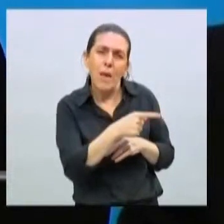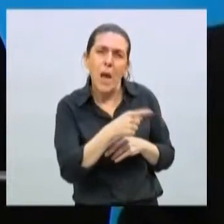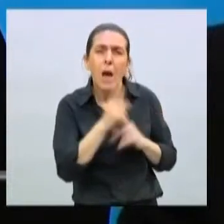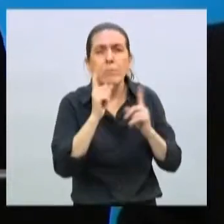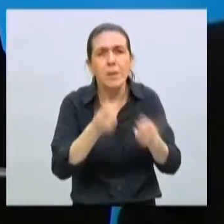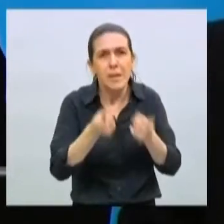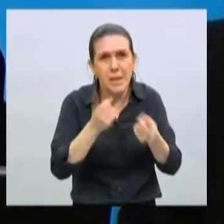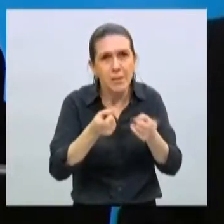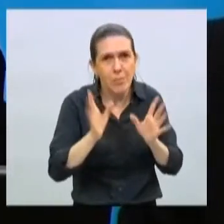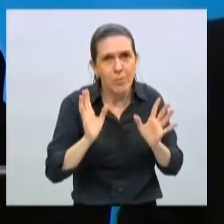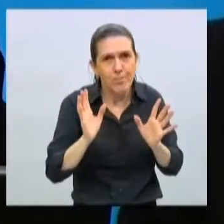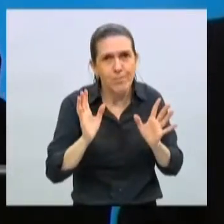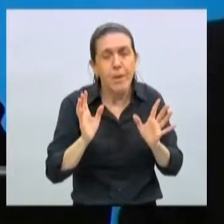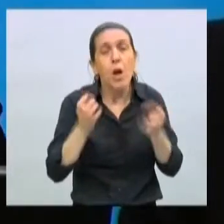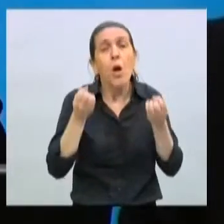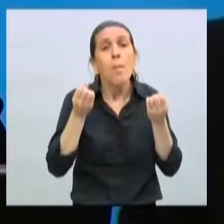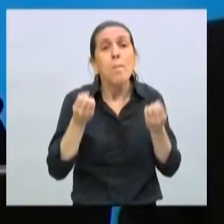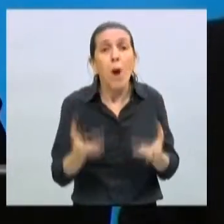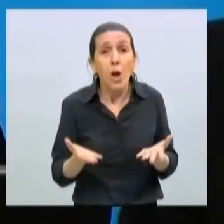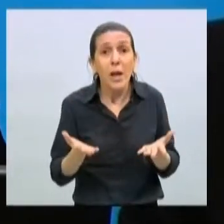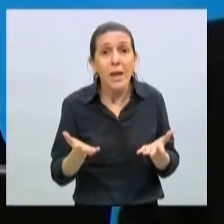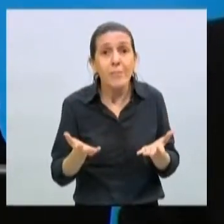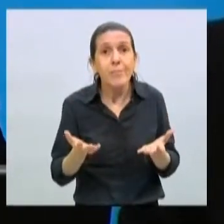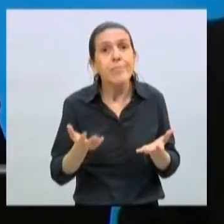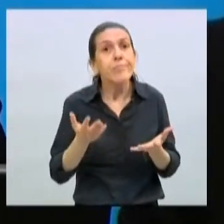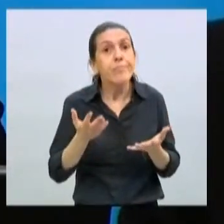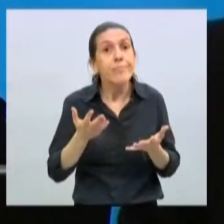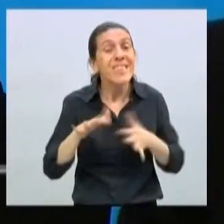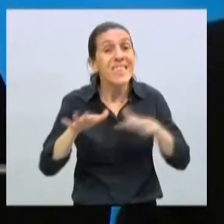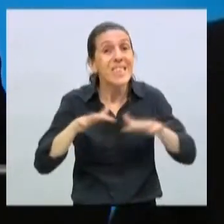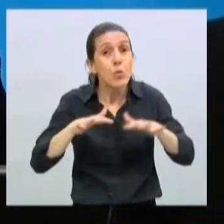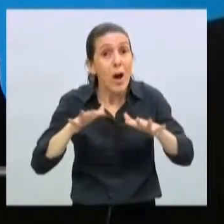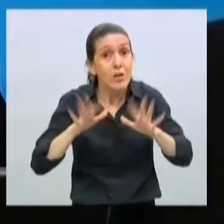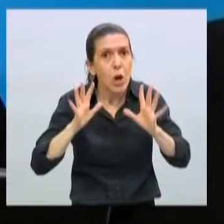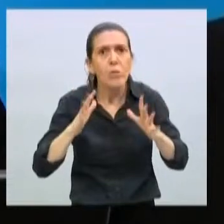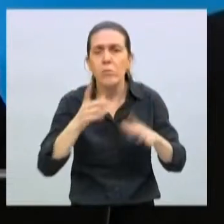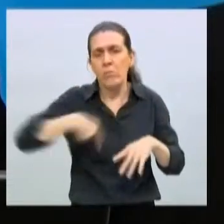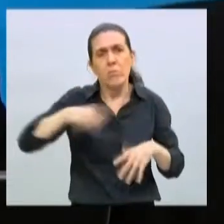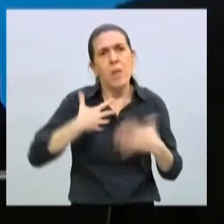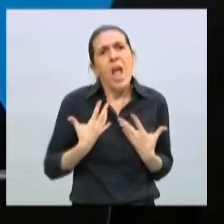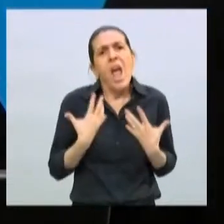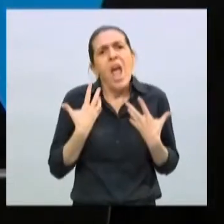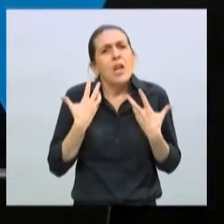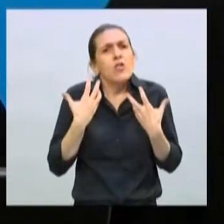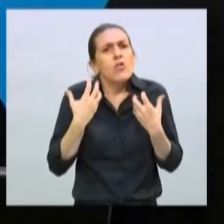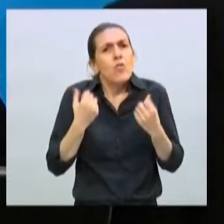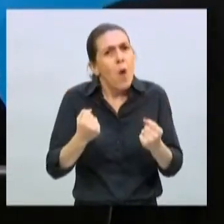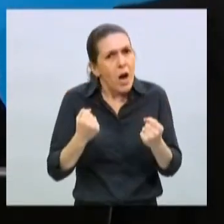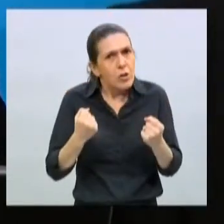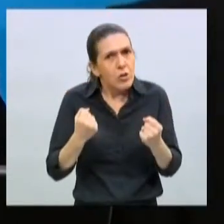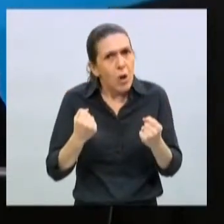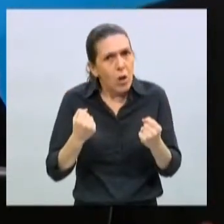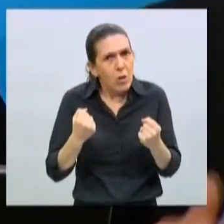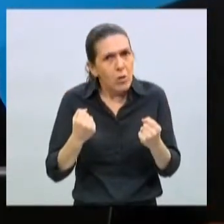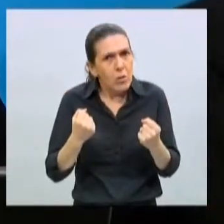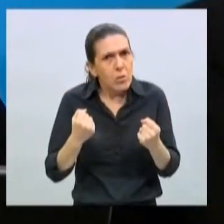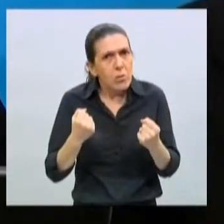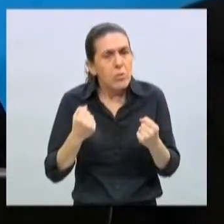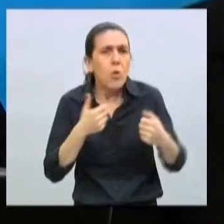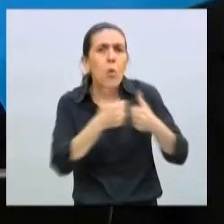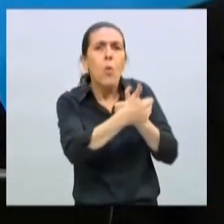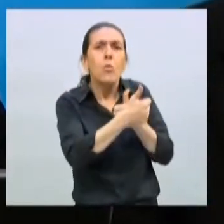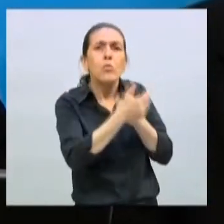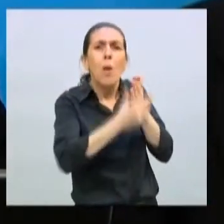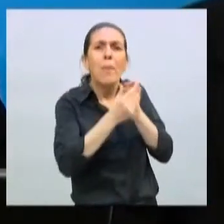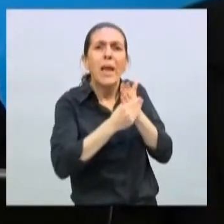discusión, porque la realidad es que hemos hecho un enorme esfuerzo con el ministro